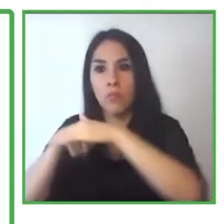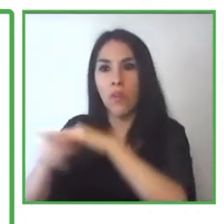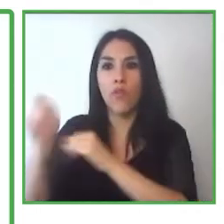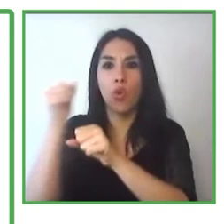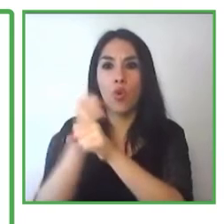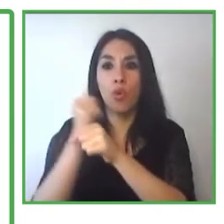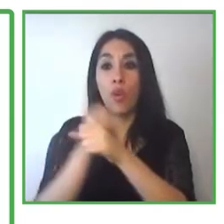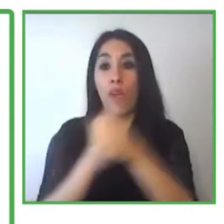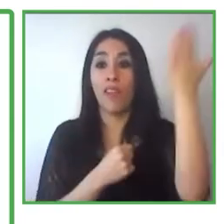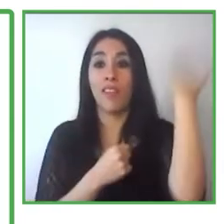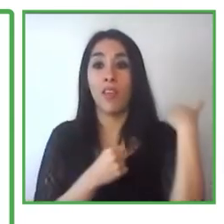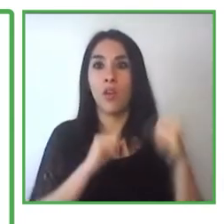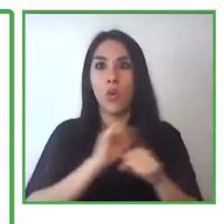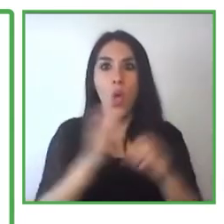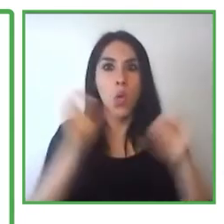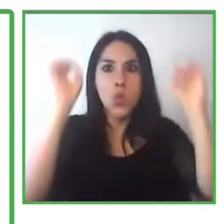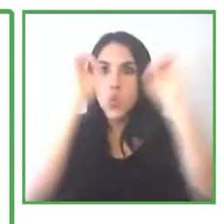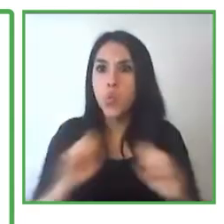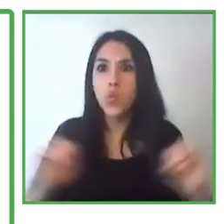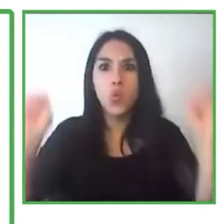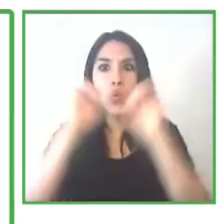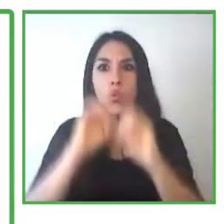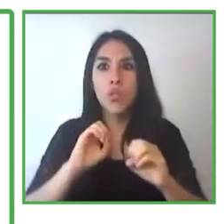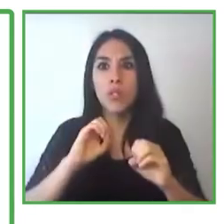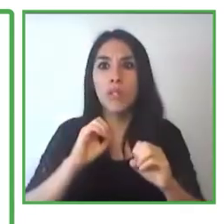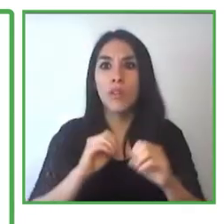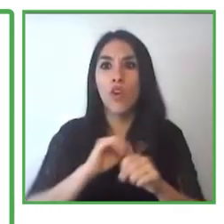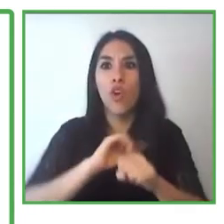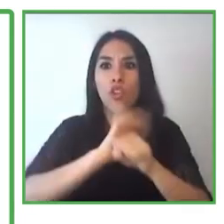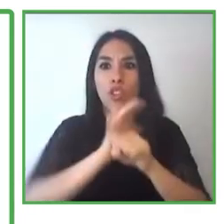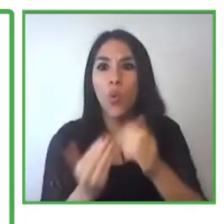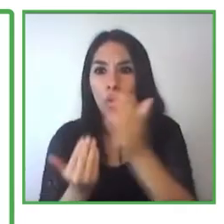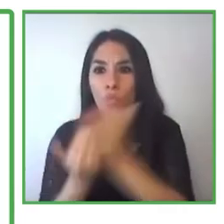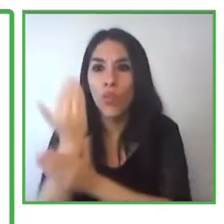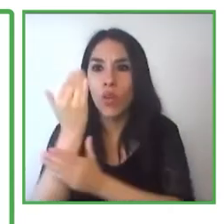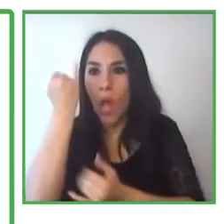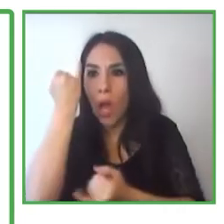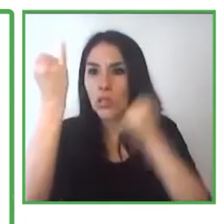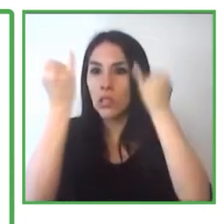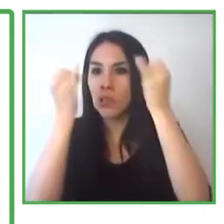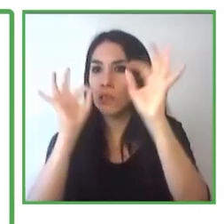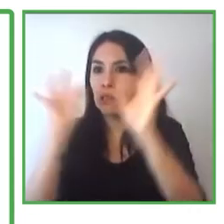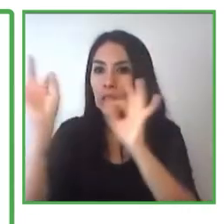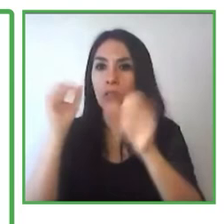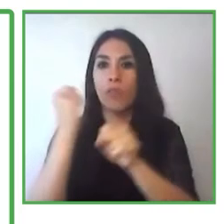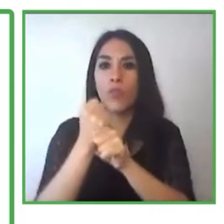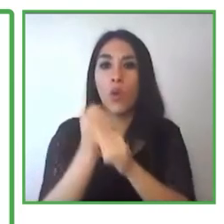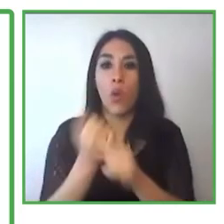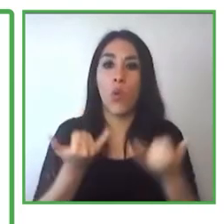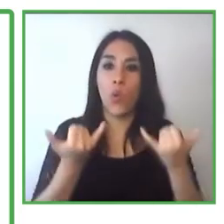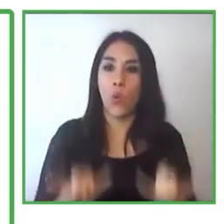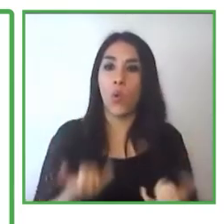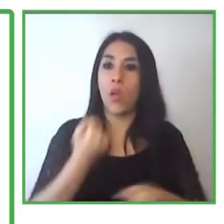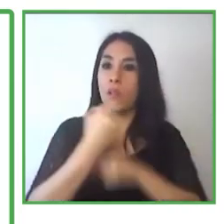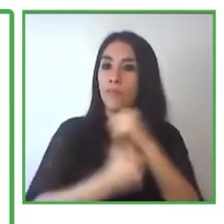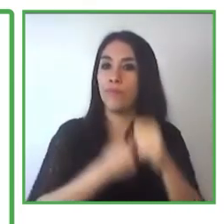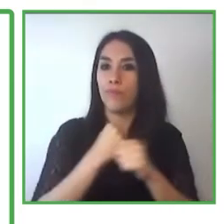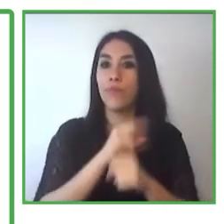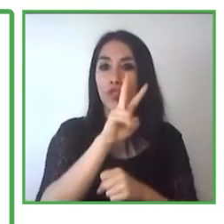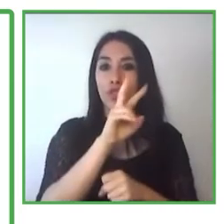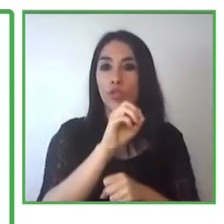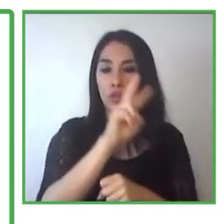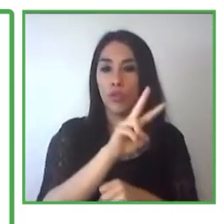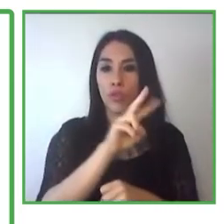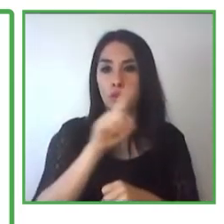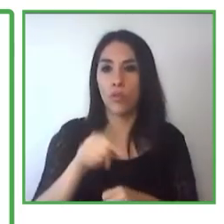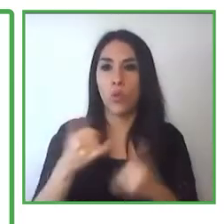no existían. Y de hecho, a 2021, aquí nos da el dato, ya estamos, a cierre de julio de 2021, ya estamos con